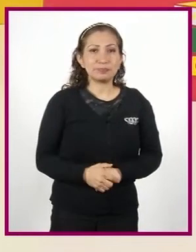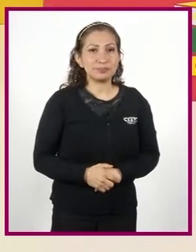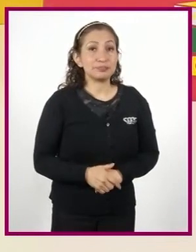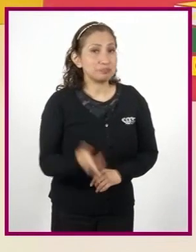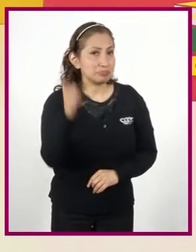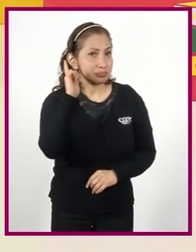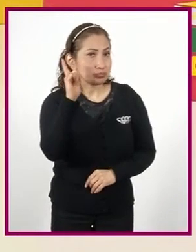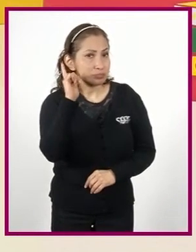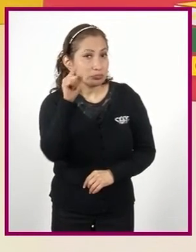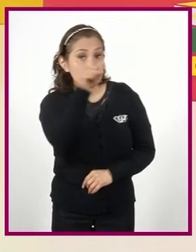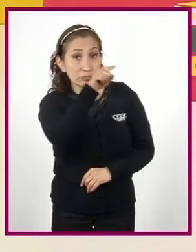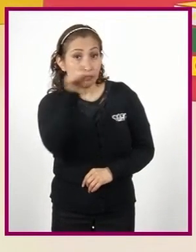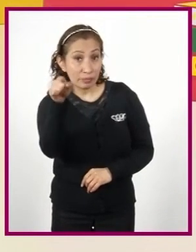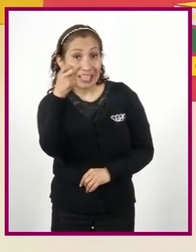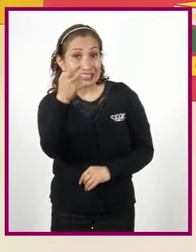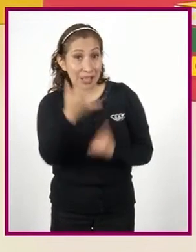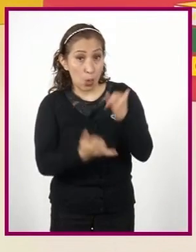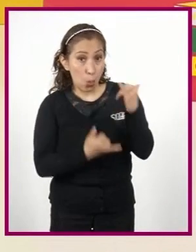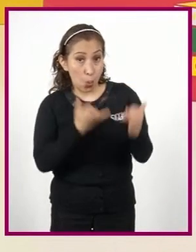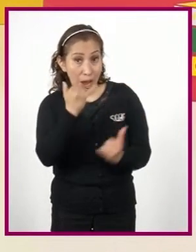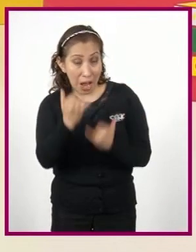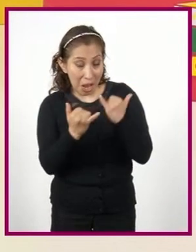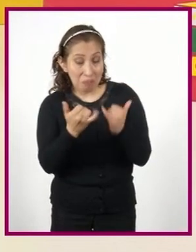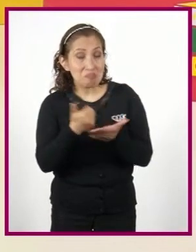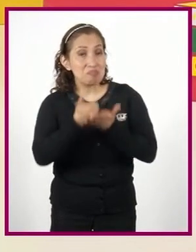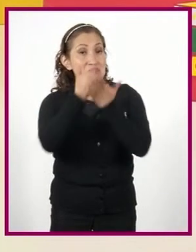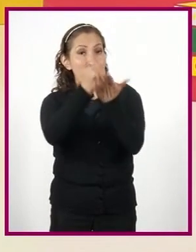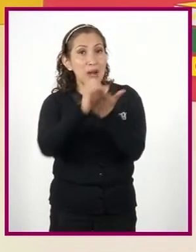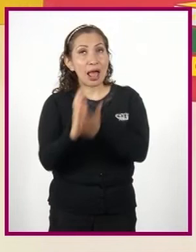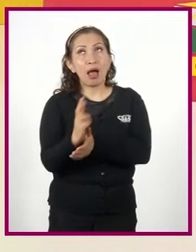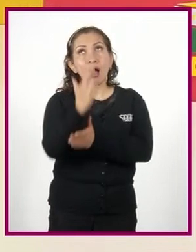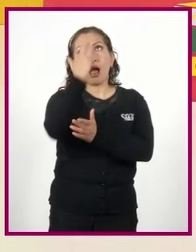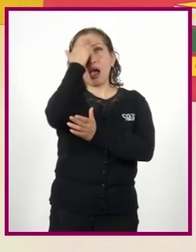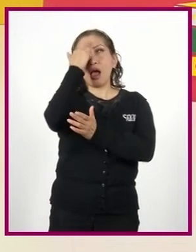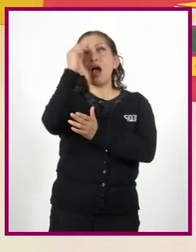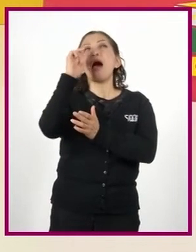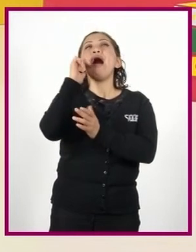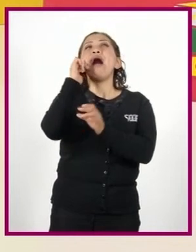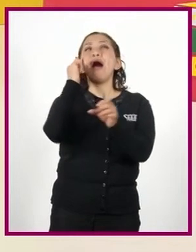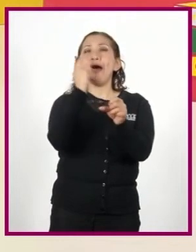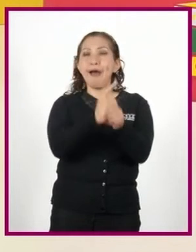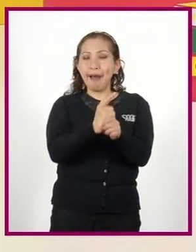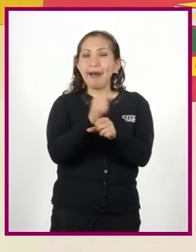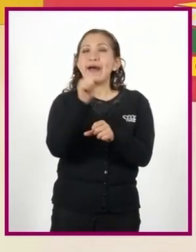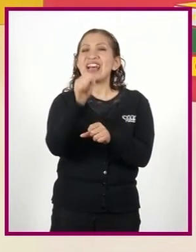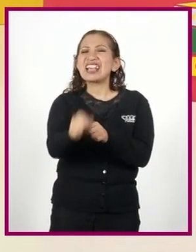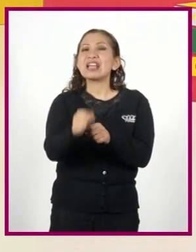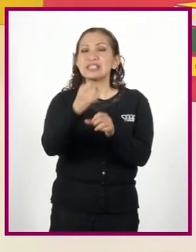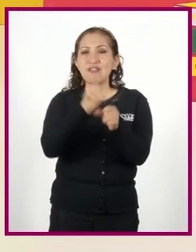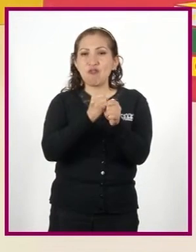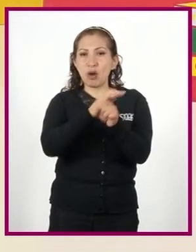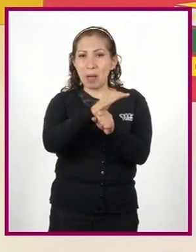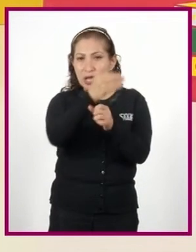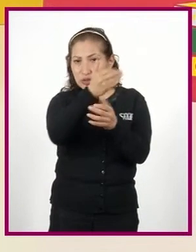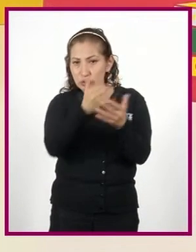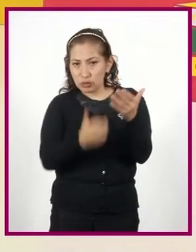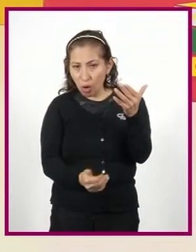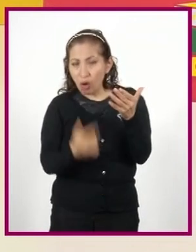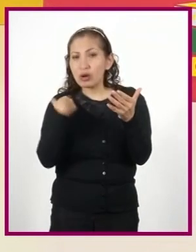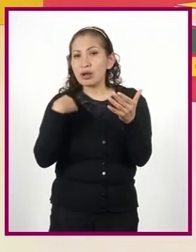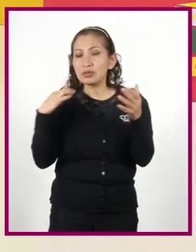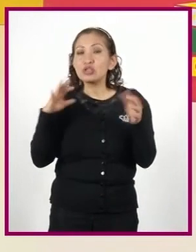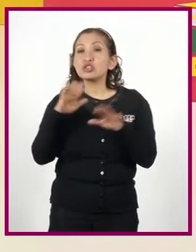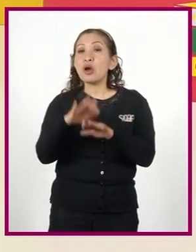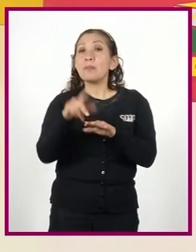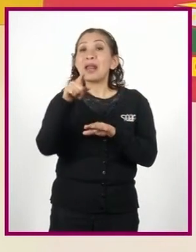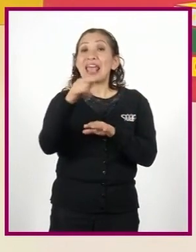Estoy segura que este juego les ayudó a repasar y tener presente la información